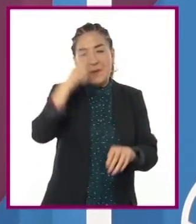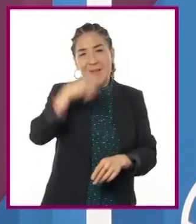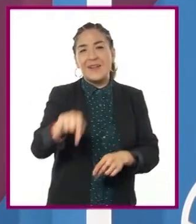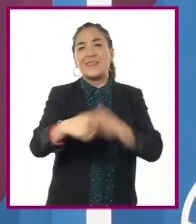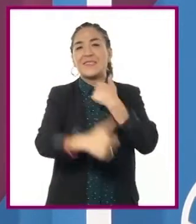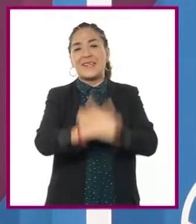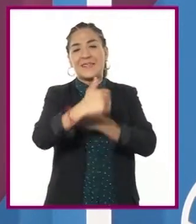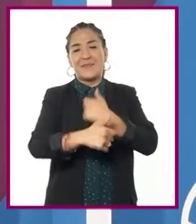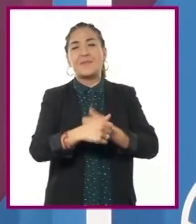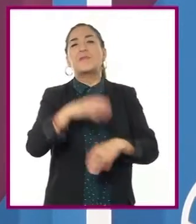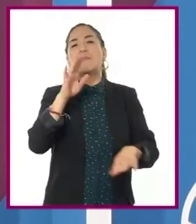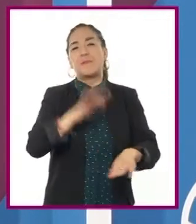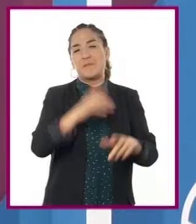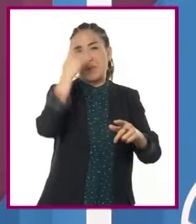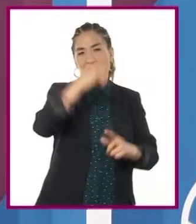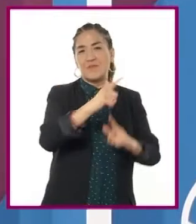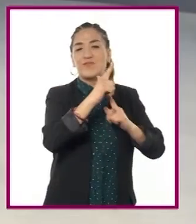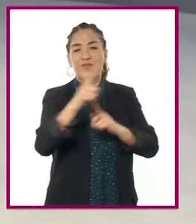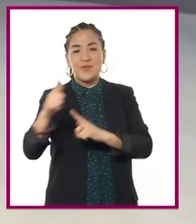carrera armamentista.